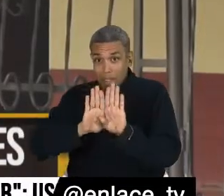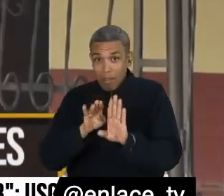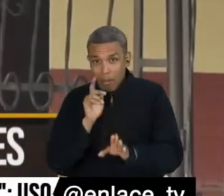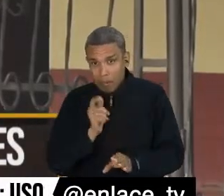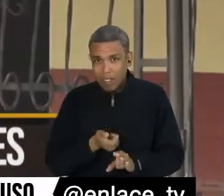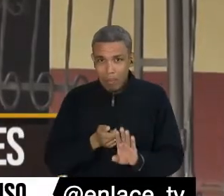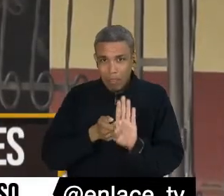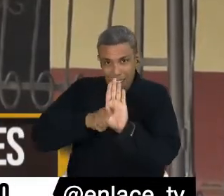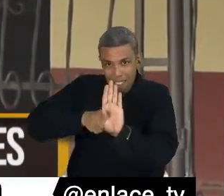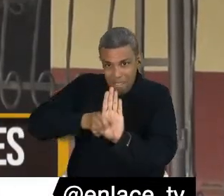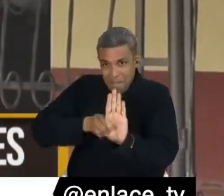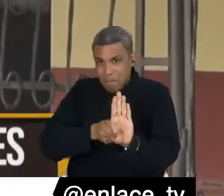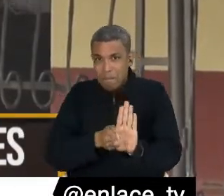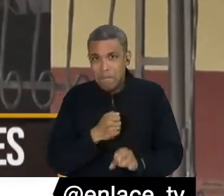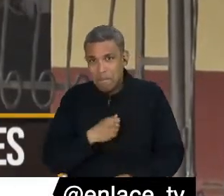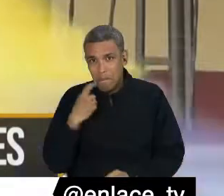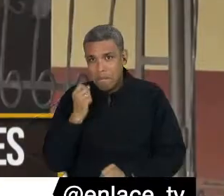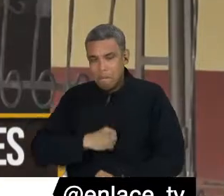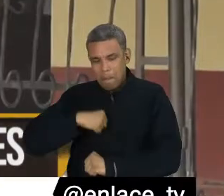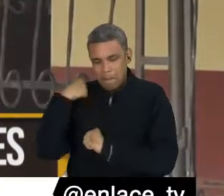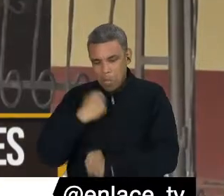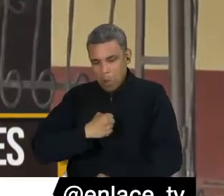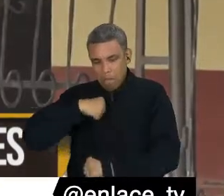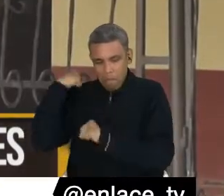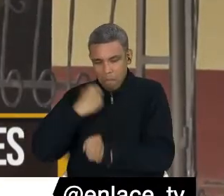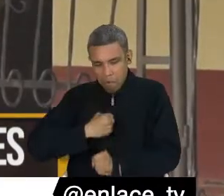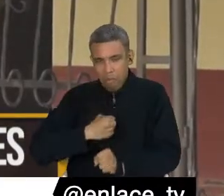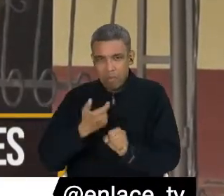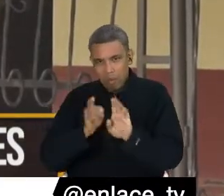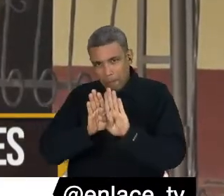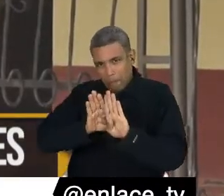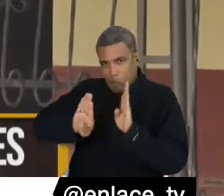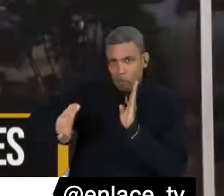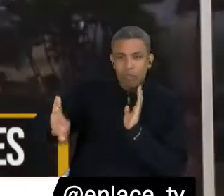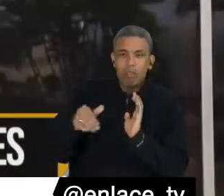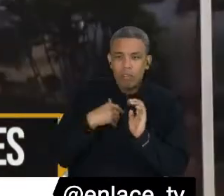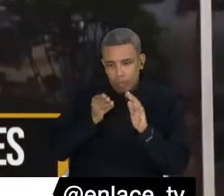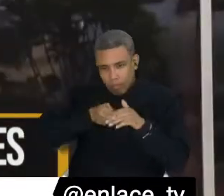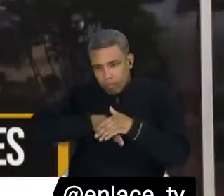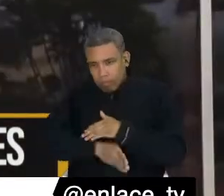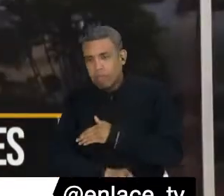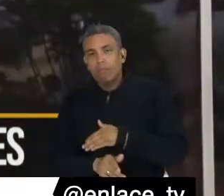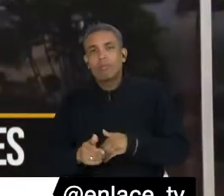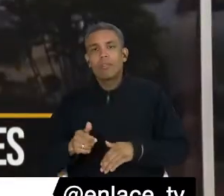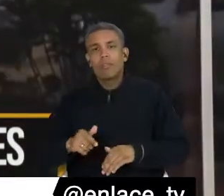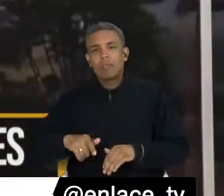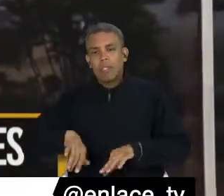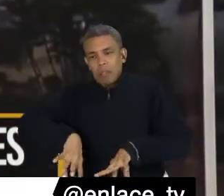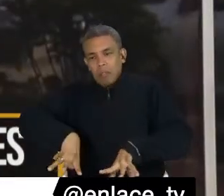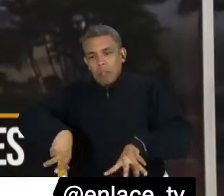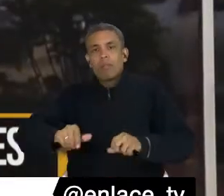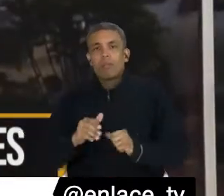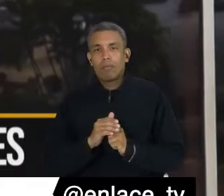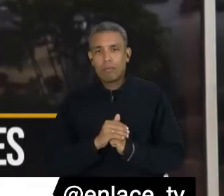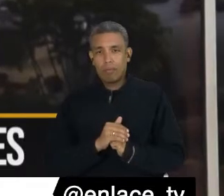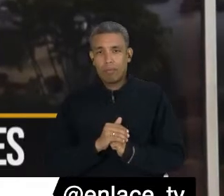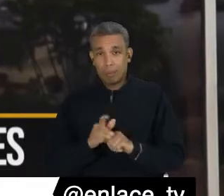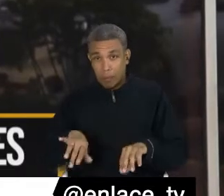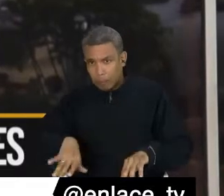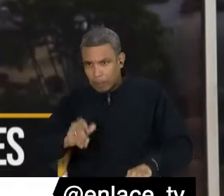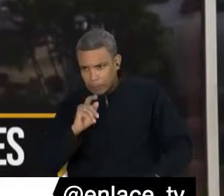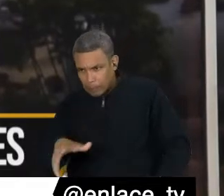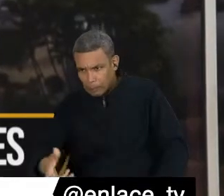percataron los ladrones es que hasta su casa volvería su propietario y los encontraría adentro. No se encontraba nadie en la casa, pero cuando llega